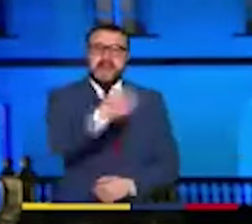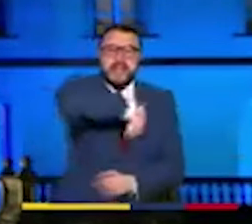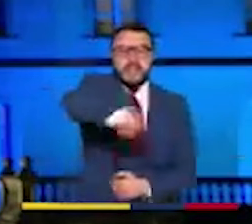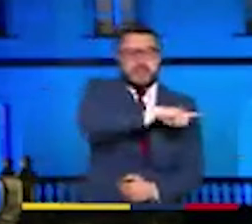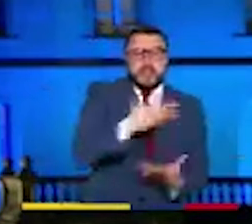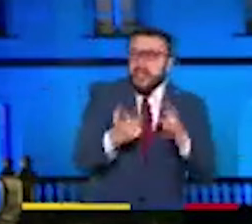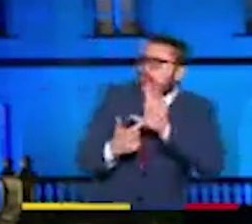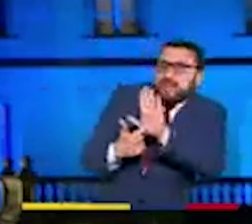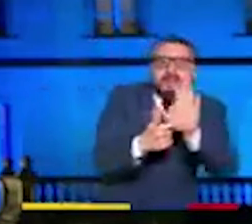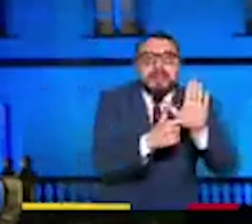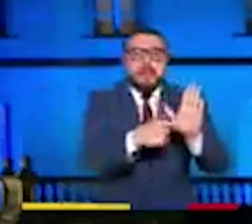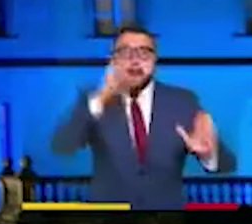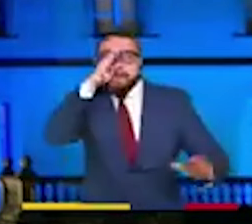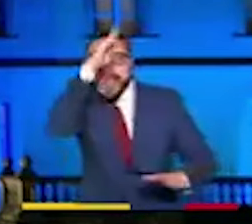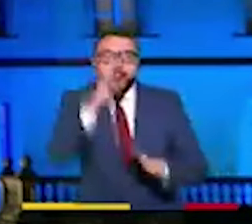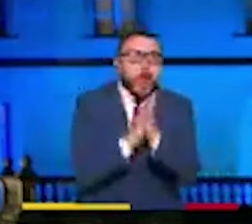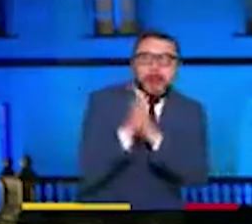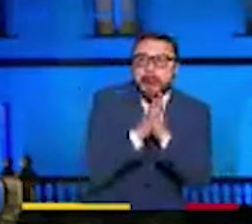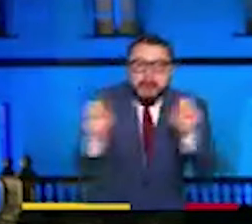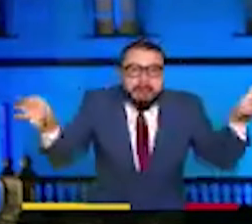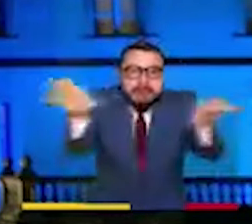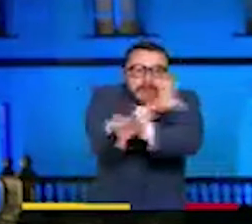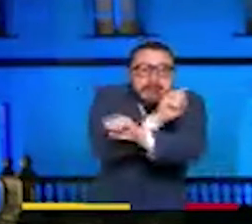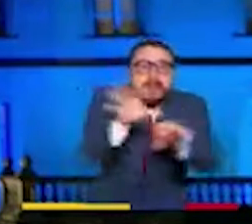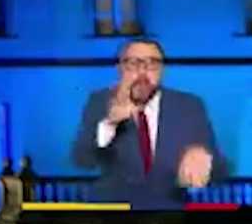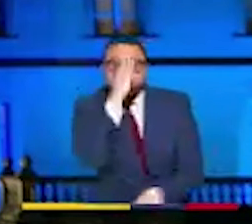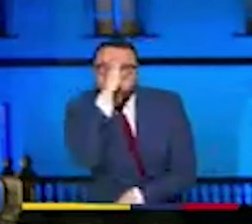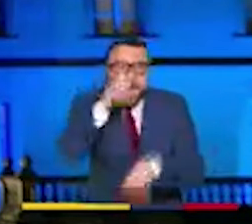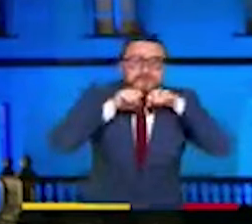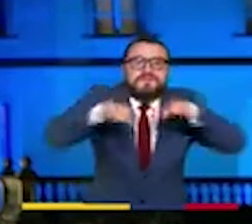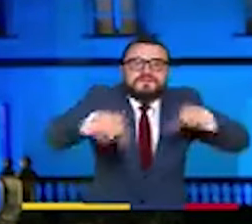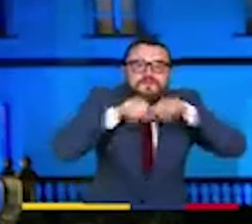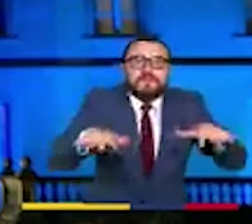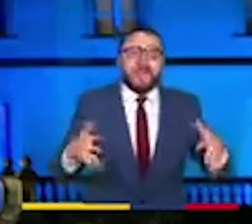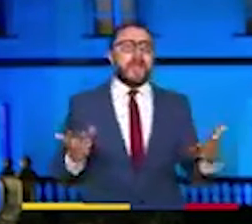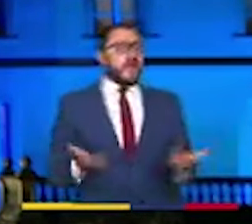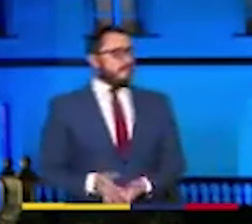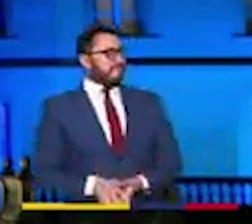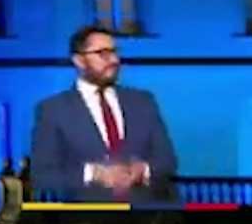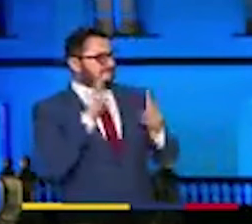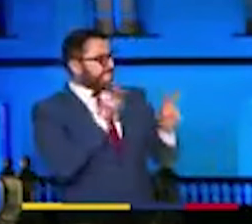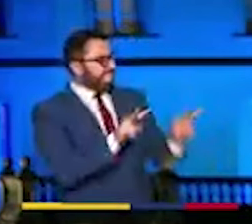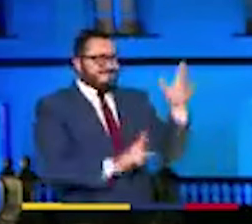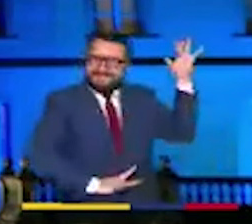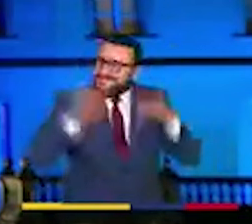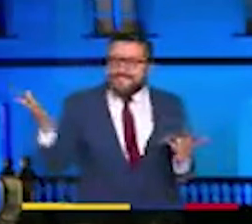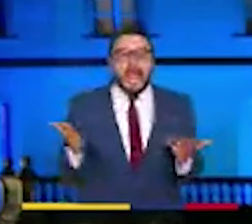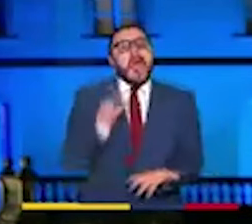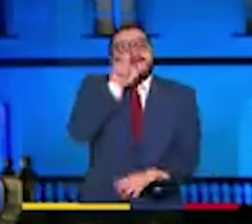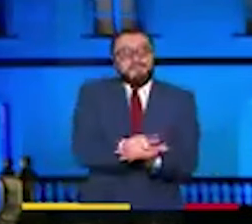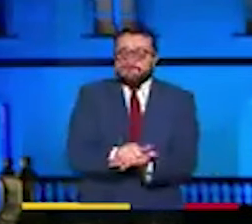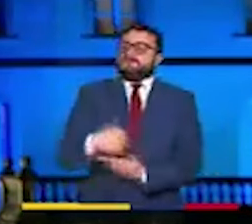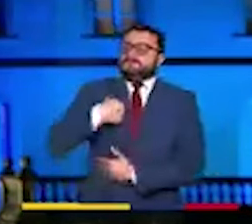mi integridad. Por esta razón, hemos solicitado a la Comisión de Investigación y Acusación de la